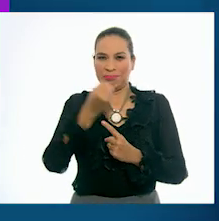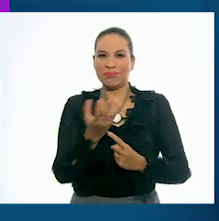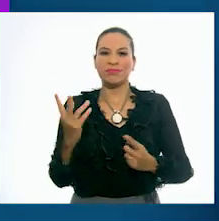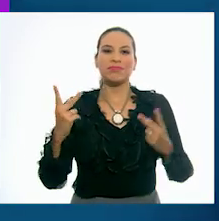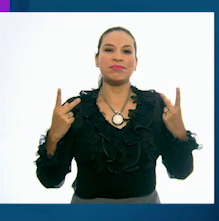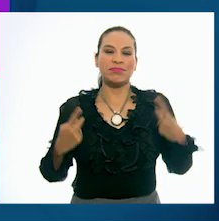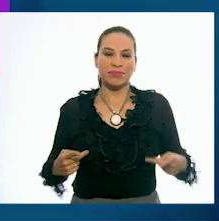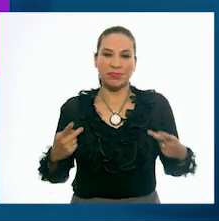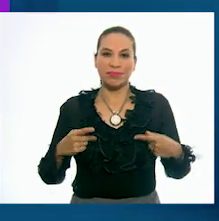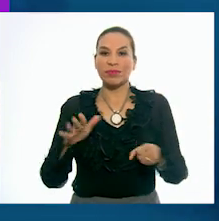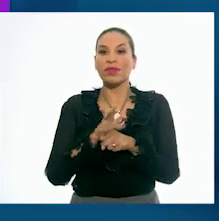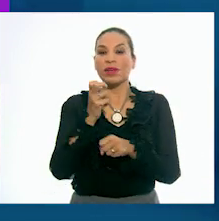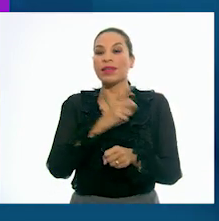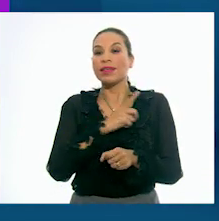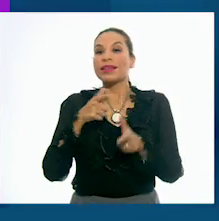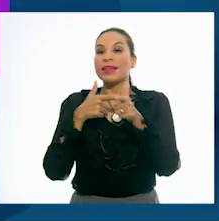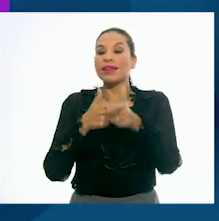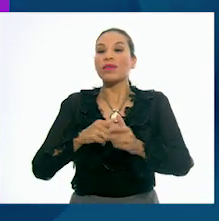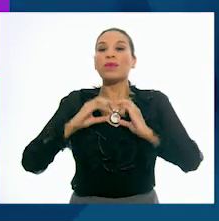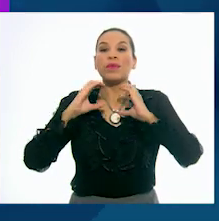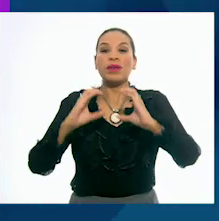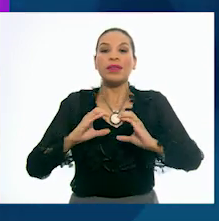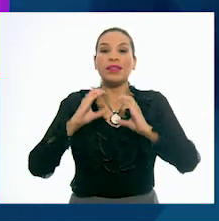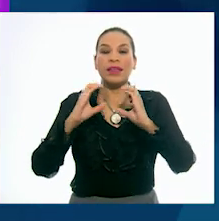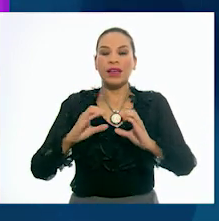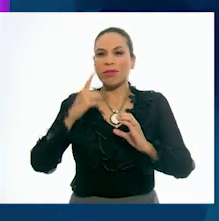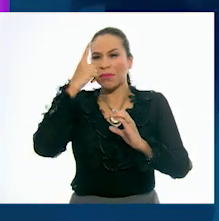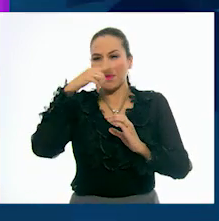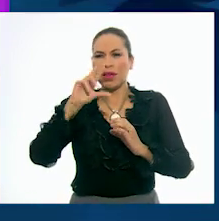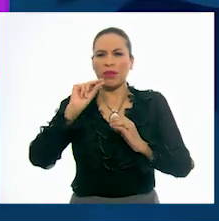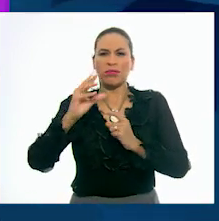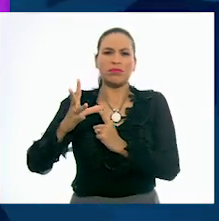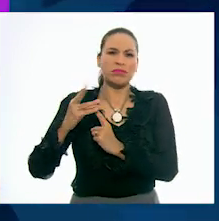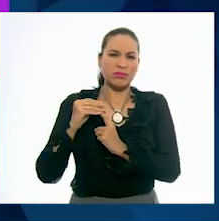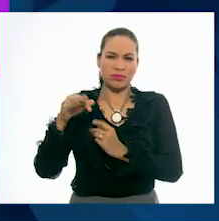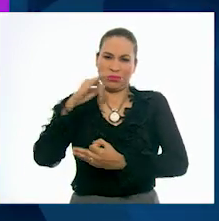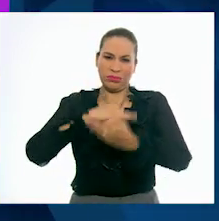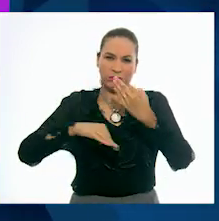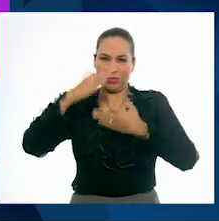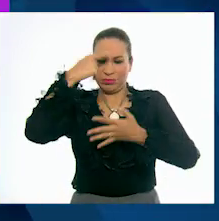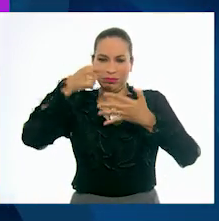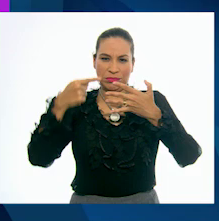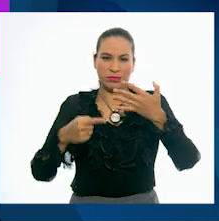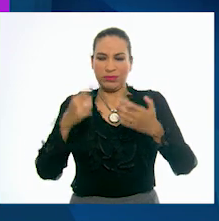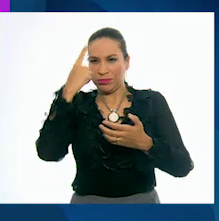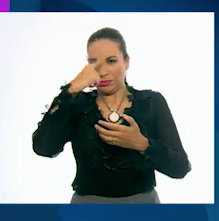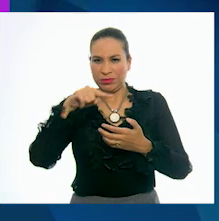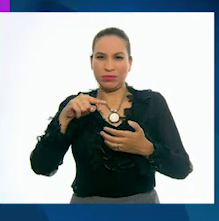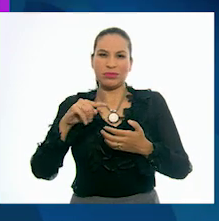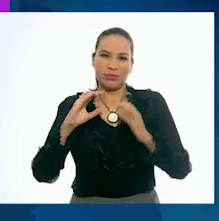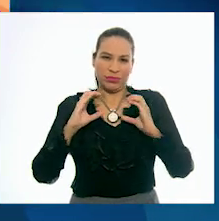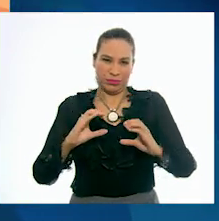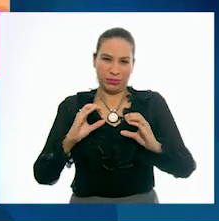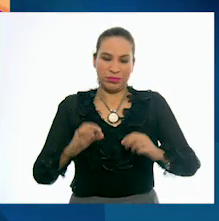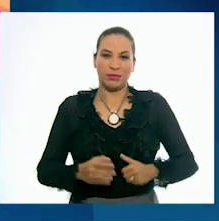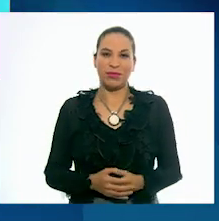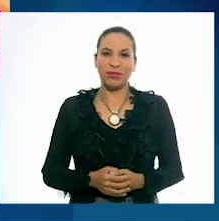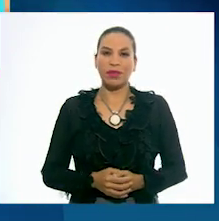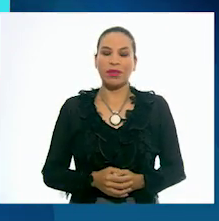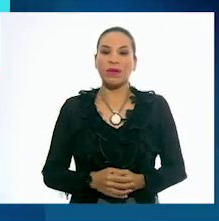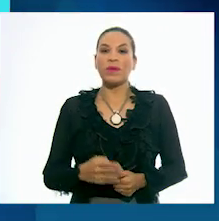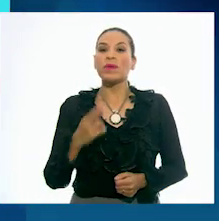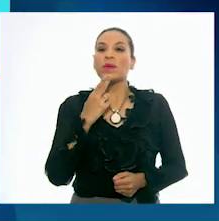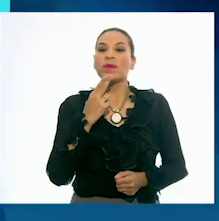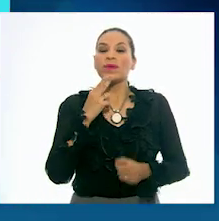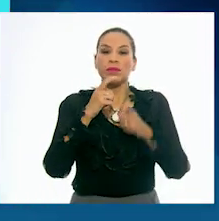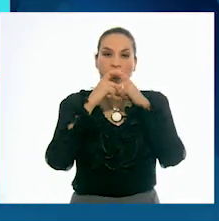personas. Por eso hay que continuar cuidándonos siguiendo las buenas prácticas que ya todos conocemos para evitar contagiarnos.